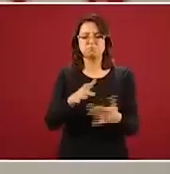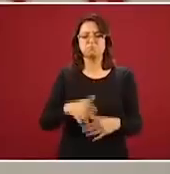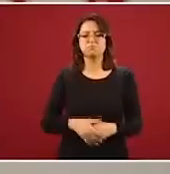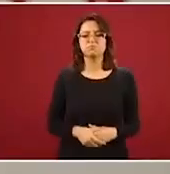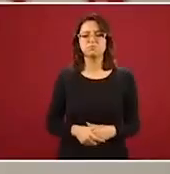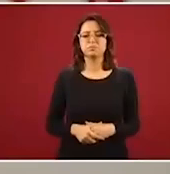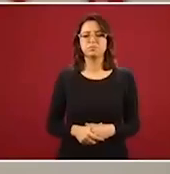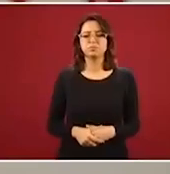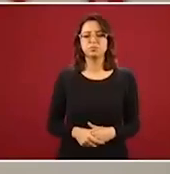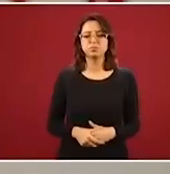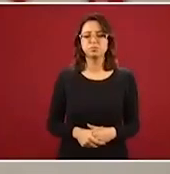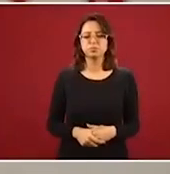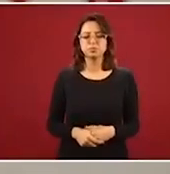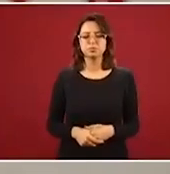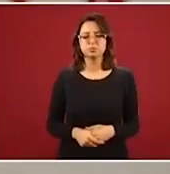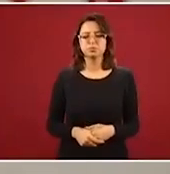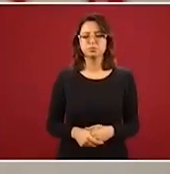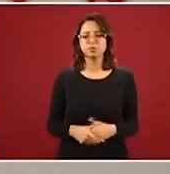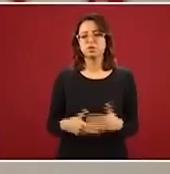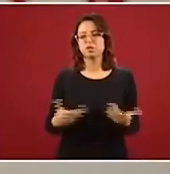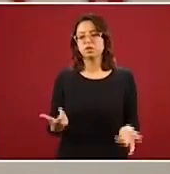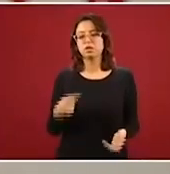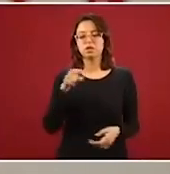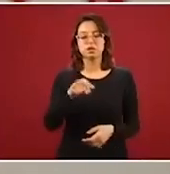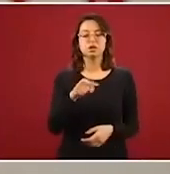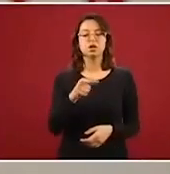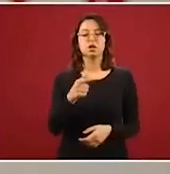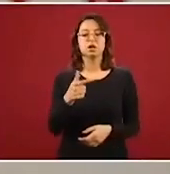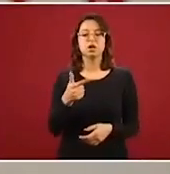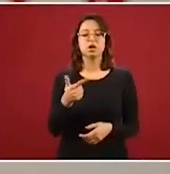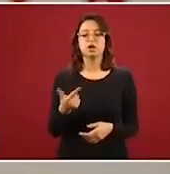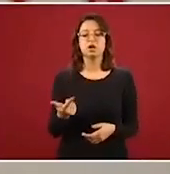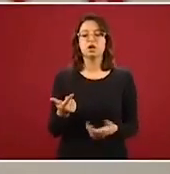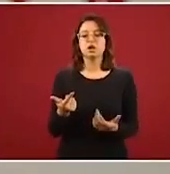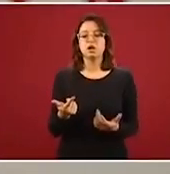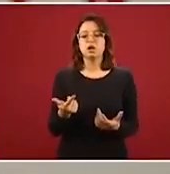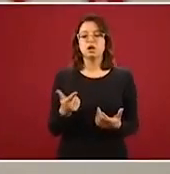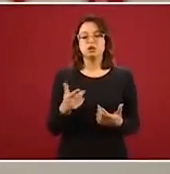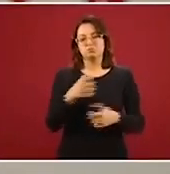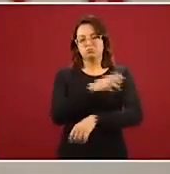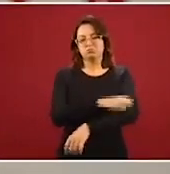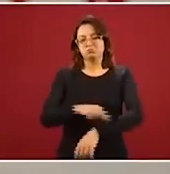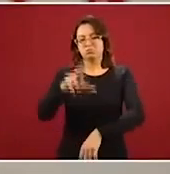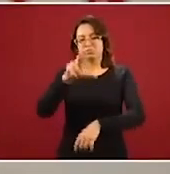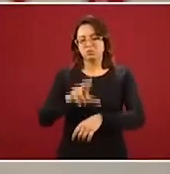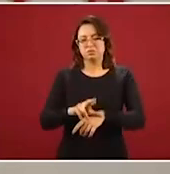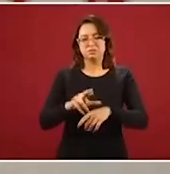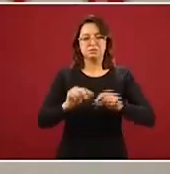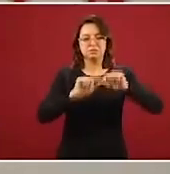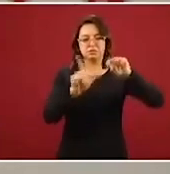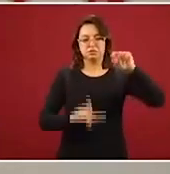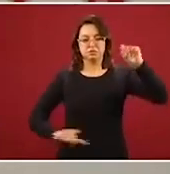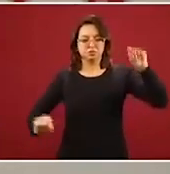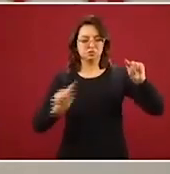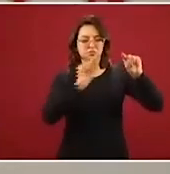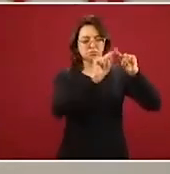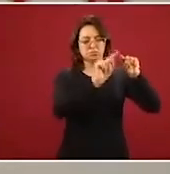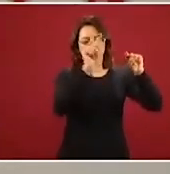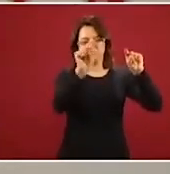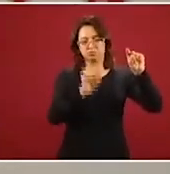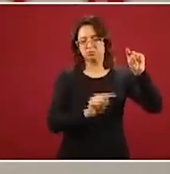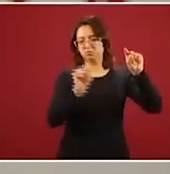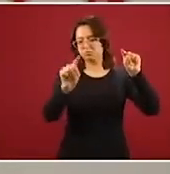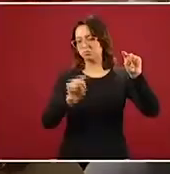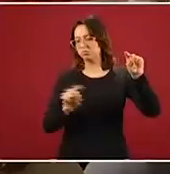compañías de la Guardia que estarán desplegadas en las coordinaciones, como ya se había establecido, y